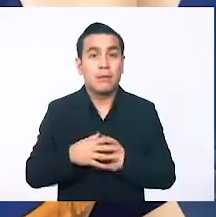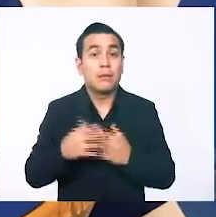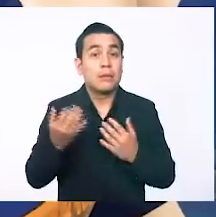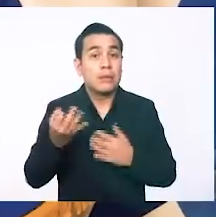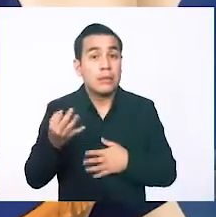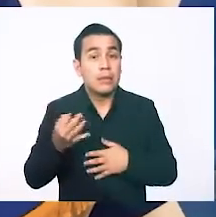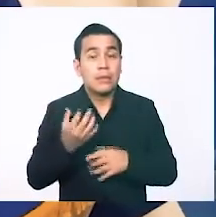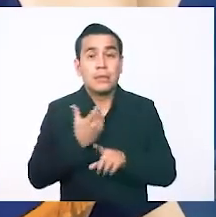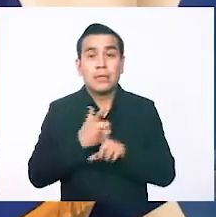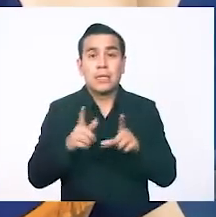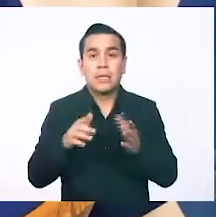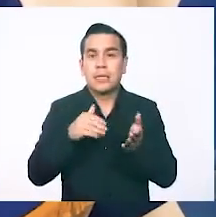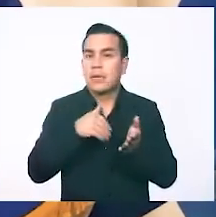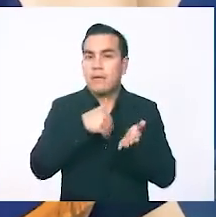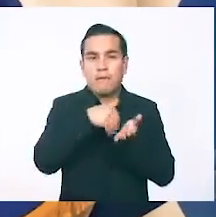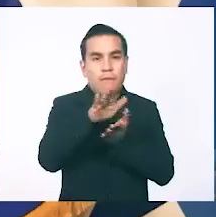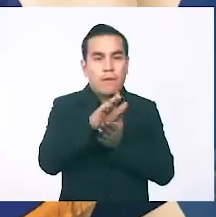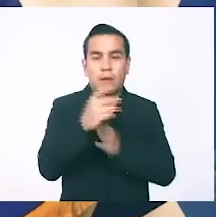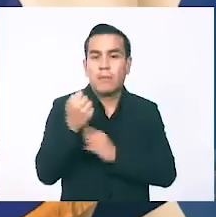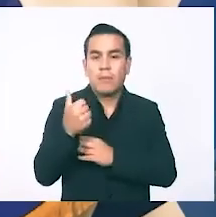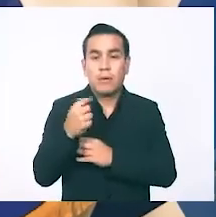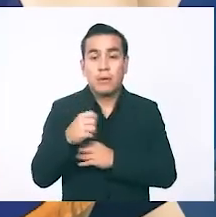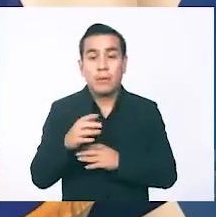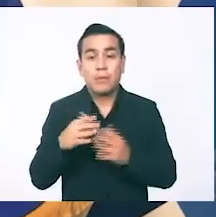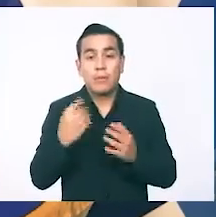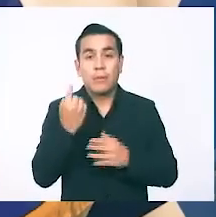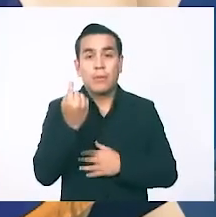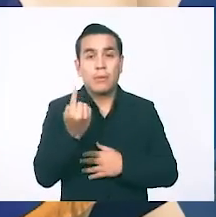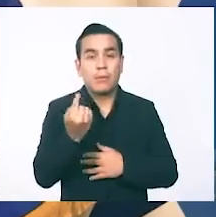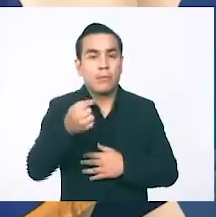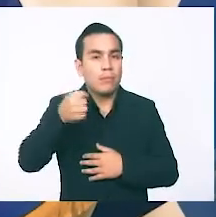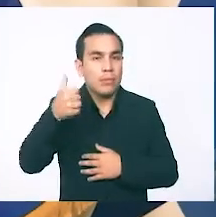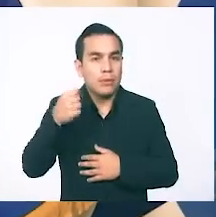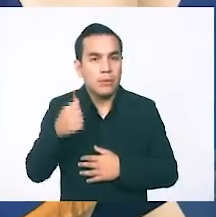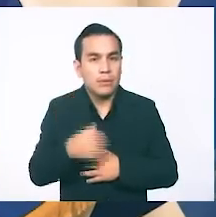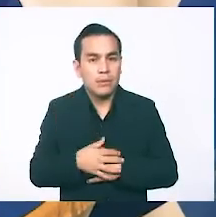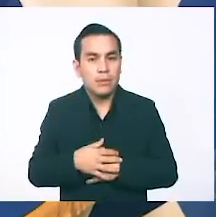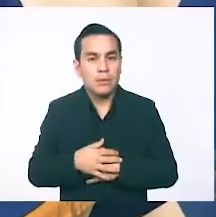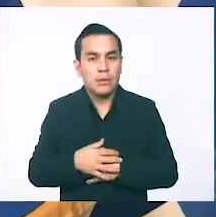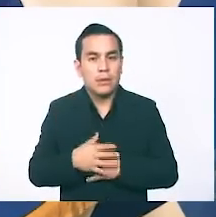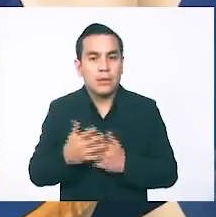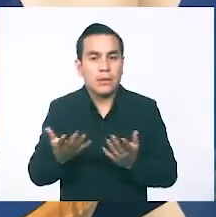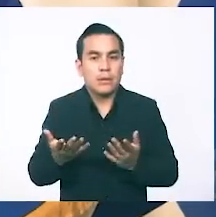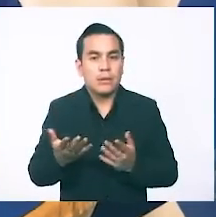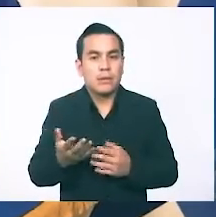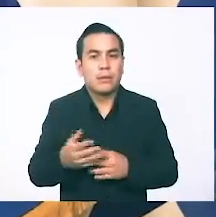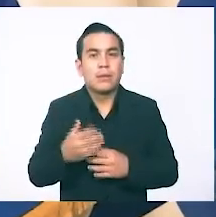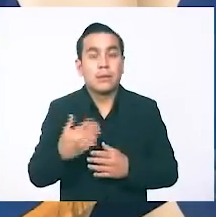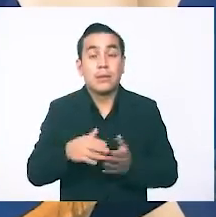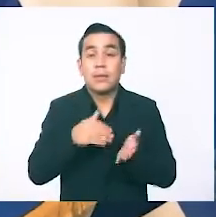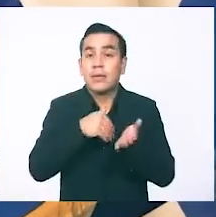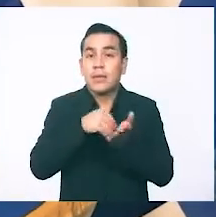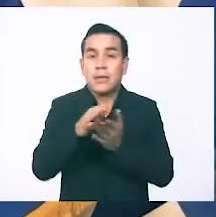retiren al policía ya. Y me dice, señor presidente, solo es un policía. Solo por si acaso pasa algo,